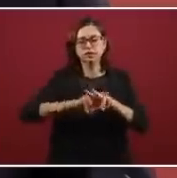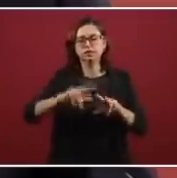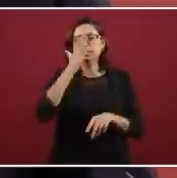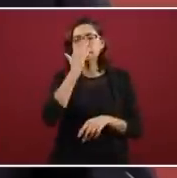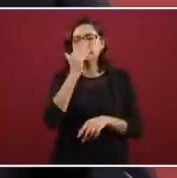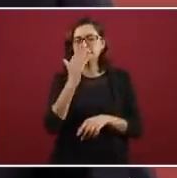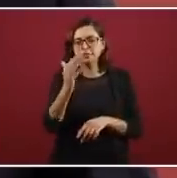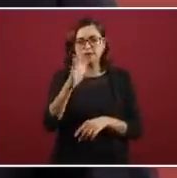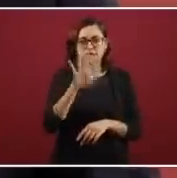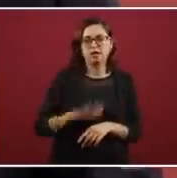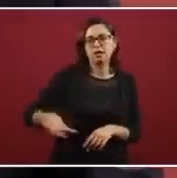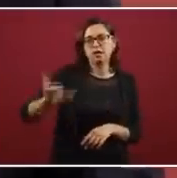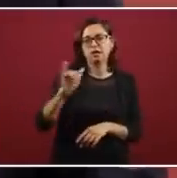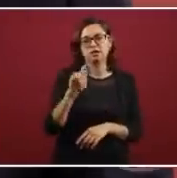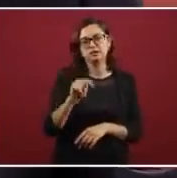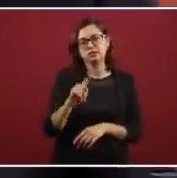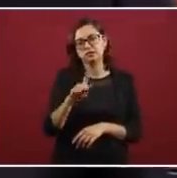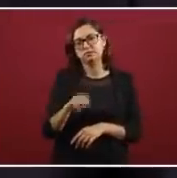desarrollo del Istmo,